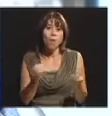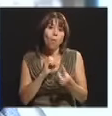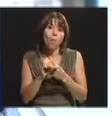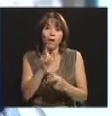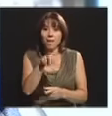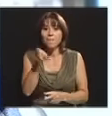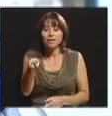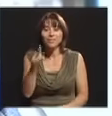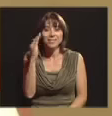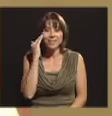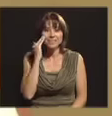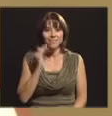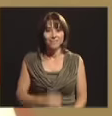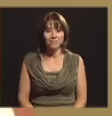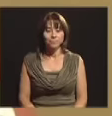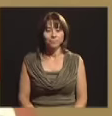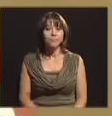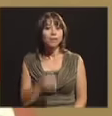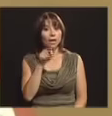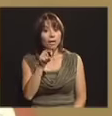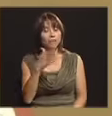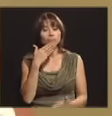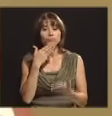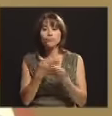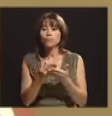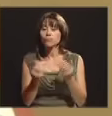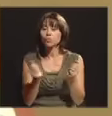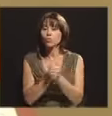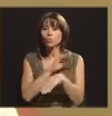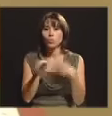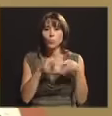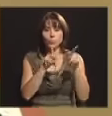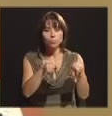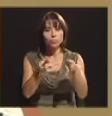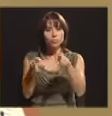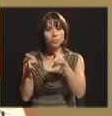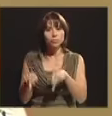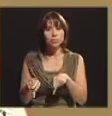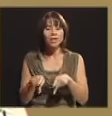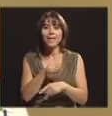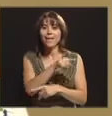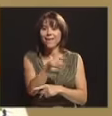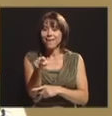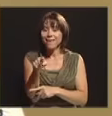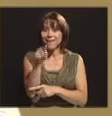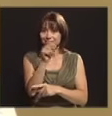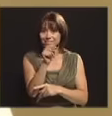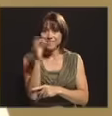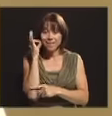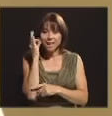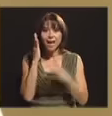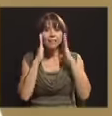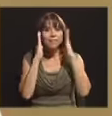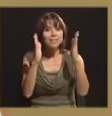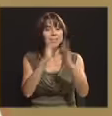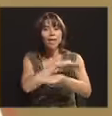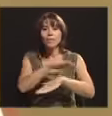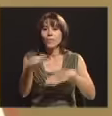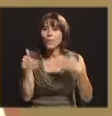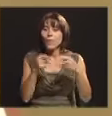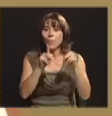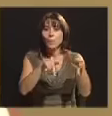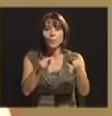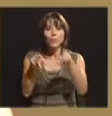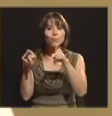hombre o o gemelos este ella fue muy buena con todo el mundo ella nos atendía a todo el mundo